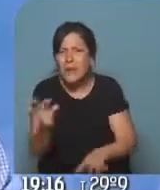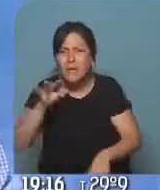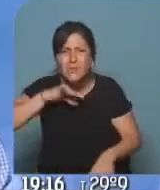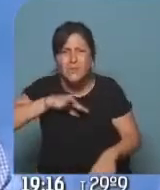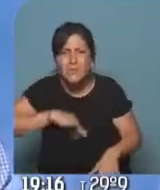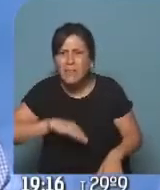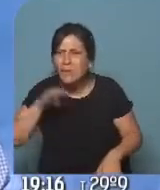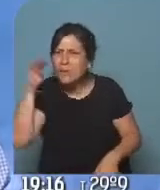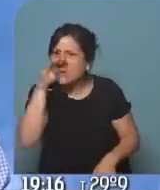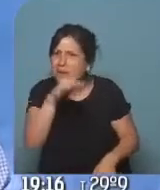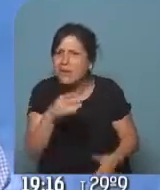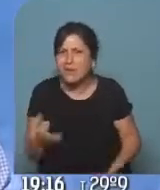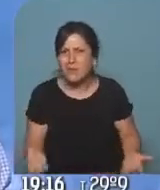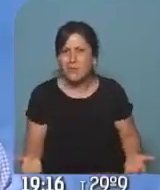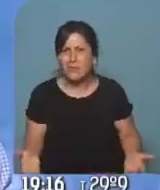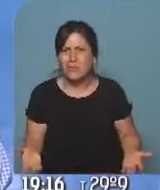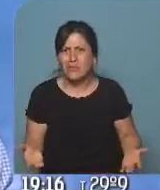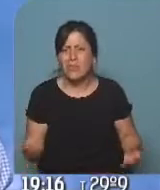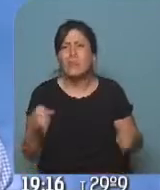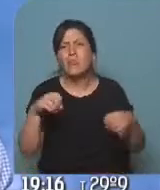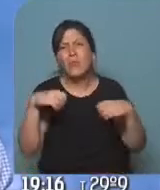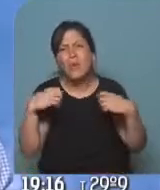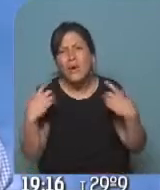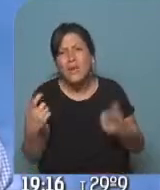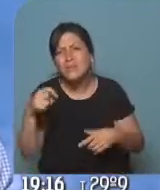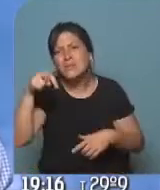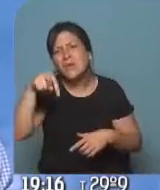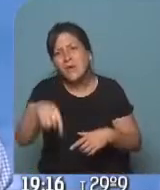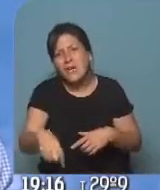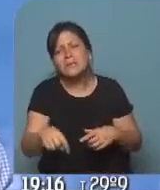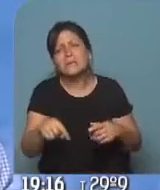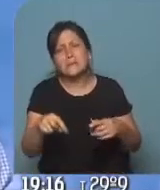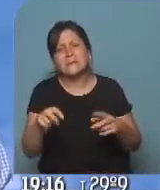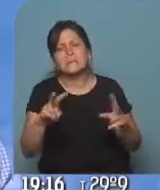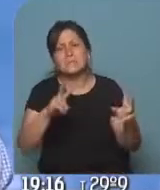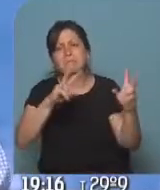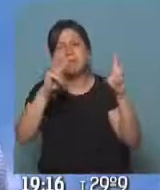cifras remunerativas. Así que esto fue un tema puntual.